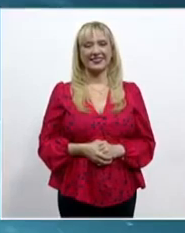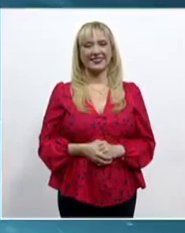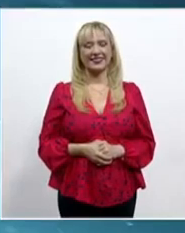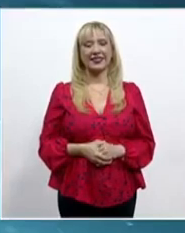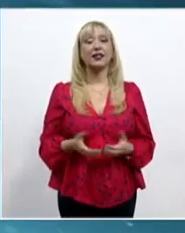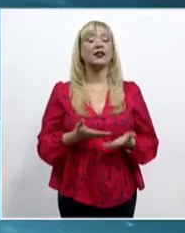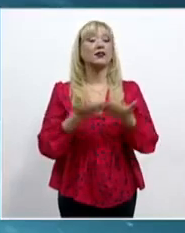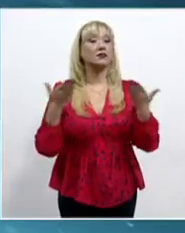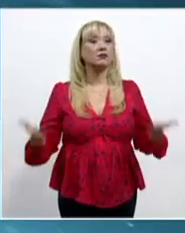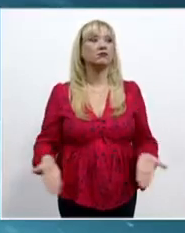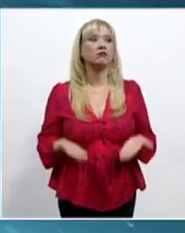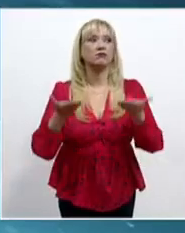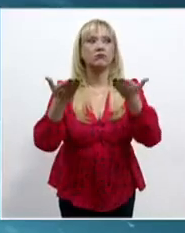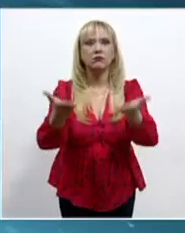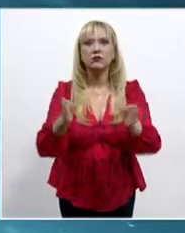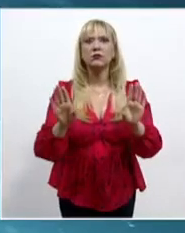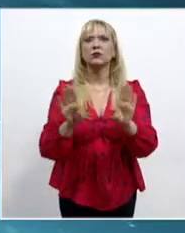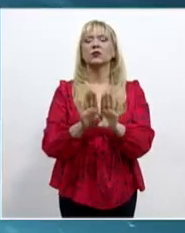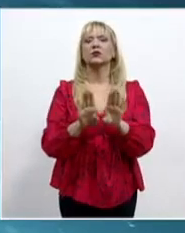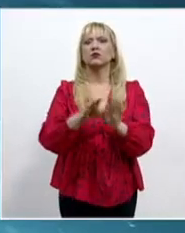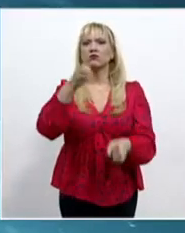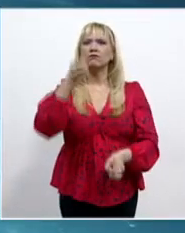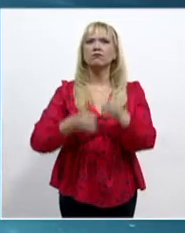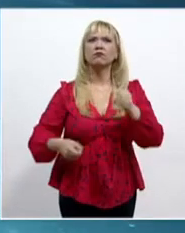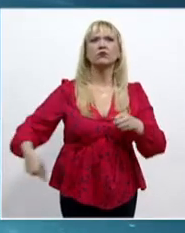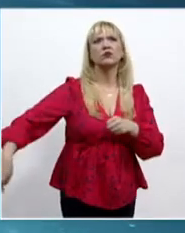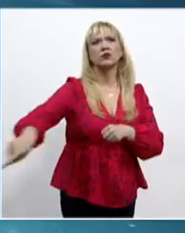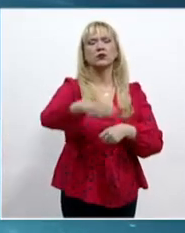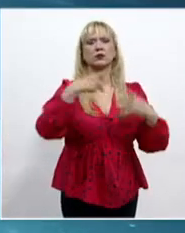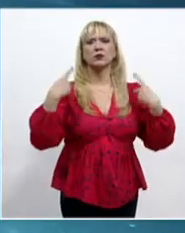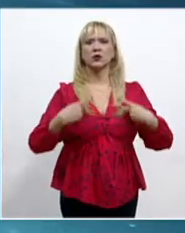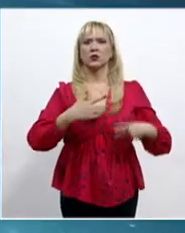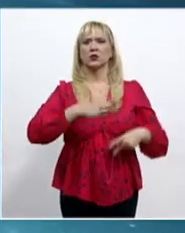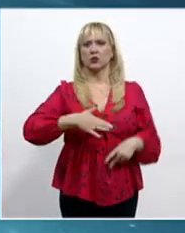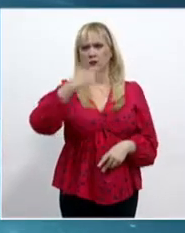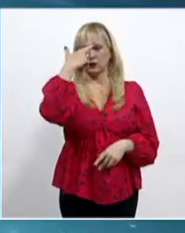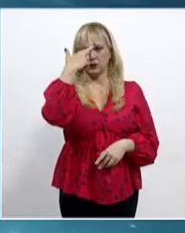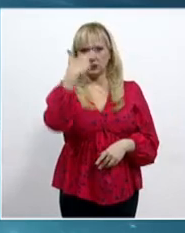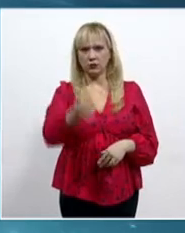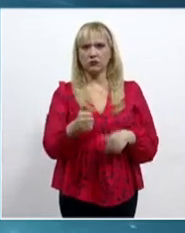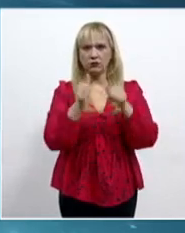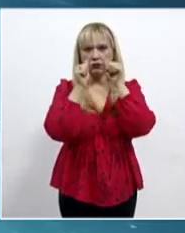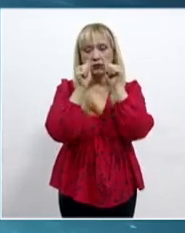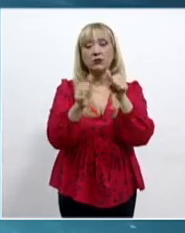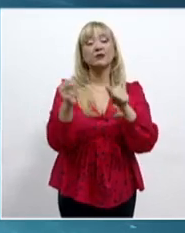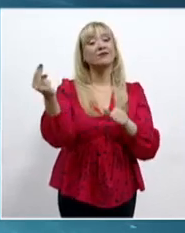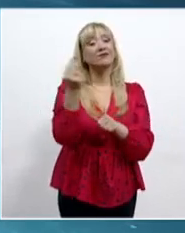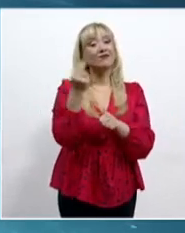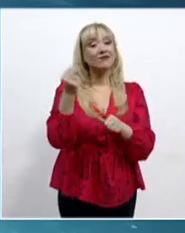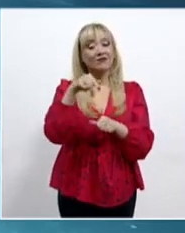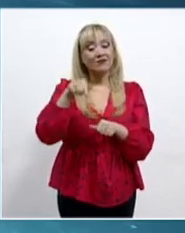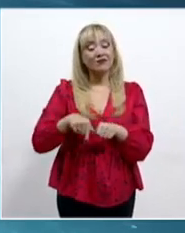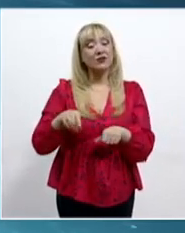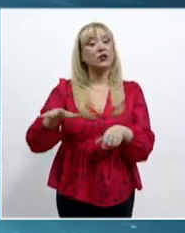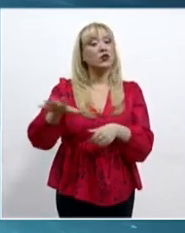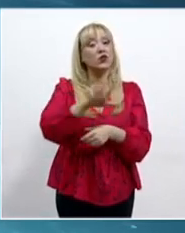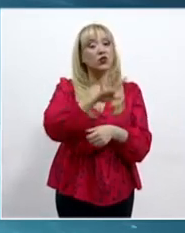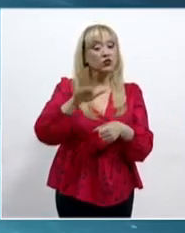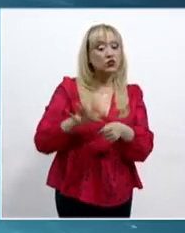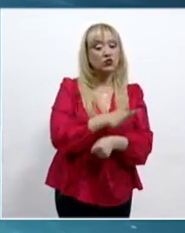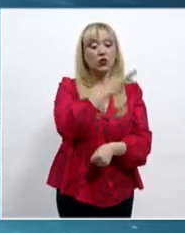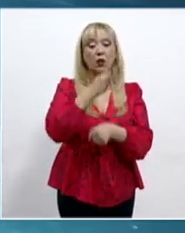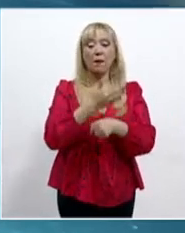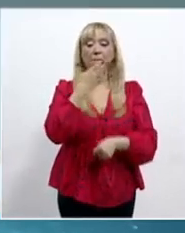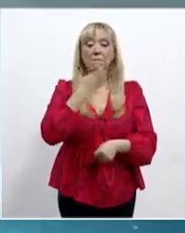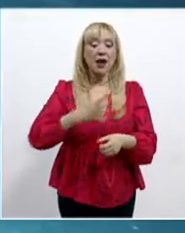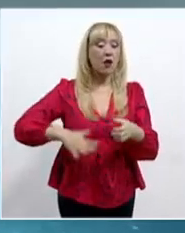Para garantizar el acceso a la justicia, el Poder Judicial requiere de recursos suficientes, afirmó la ministra presidenta Norma